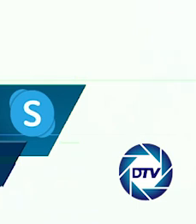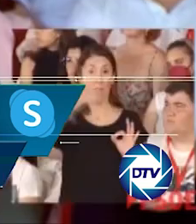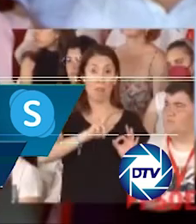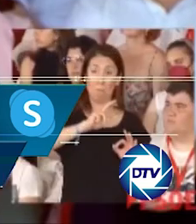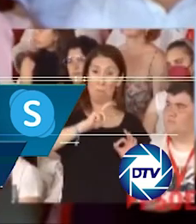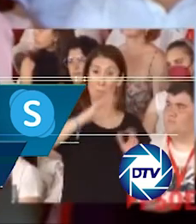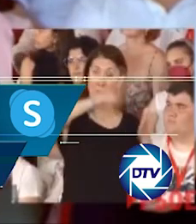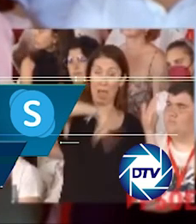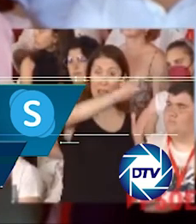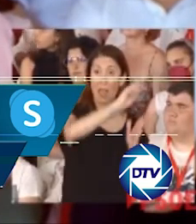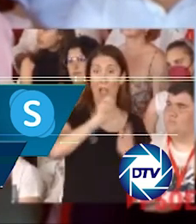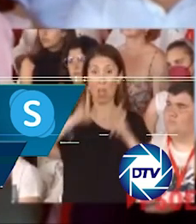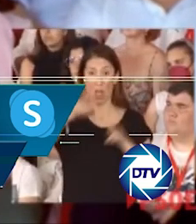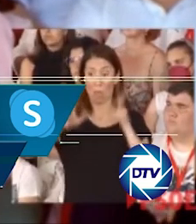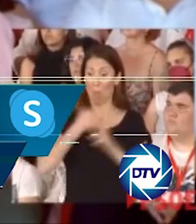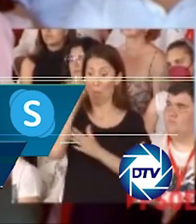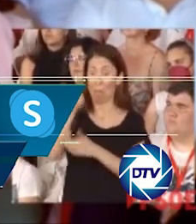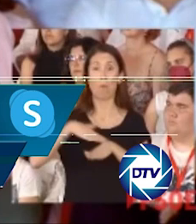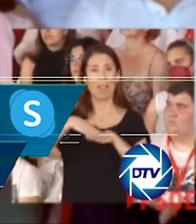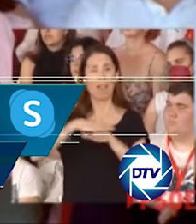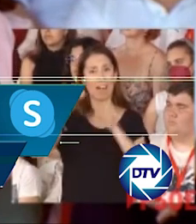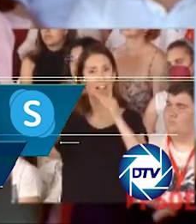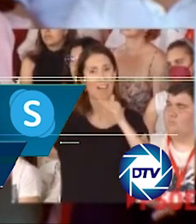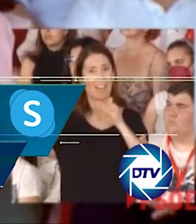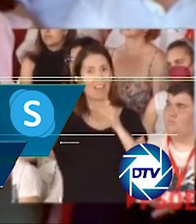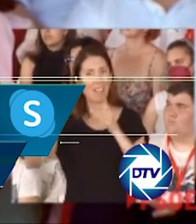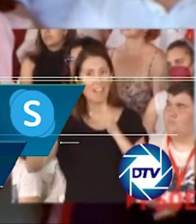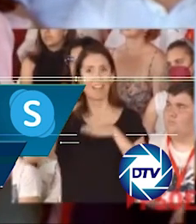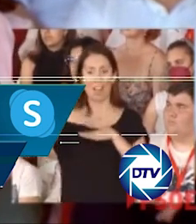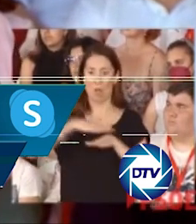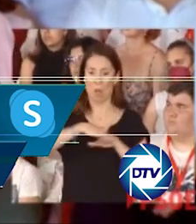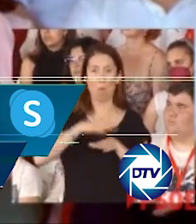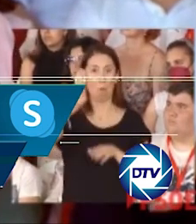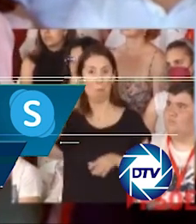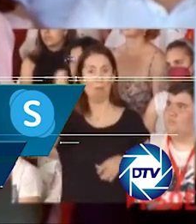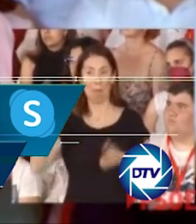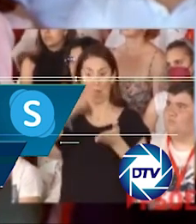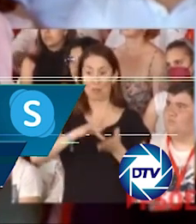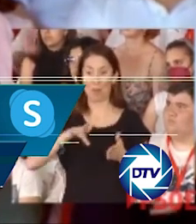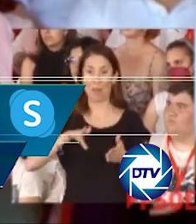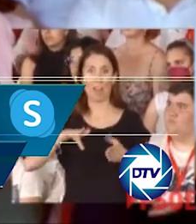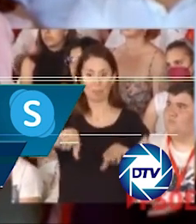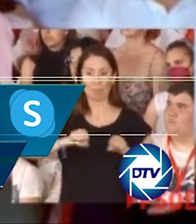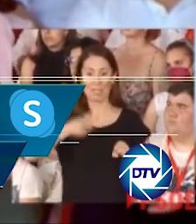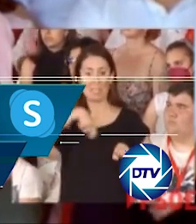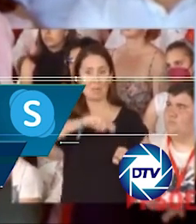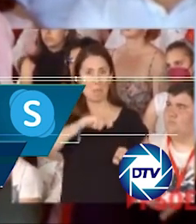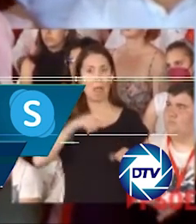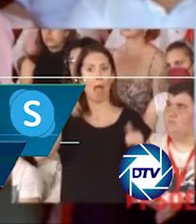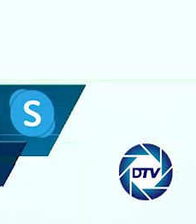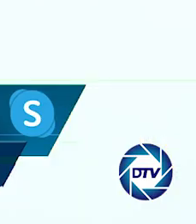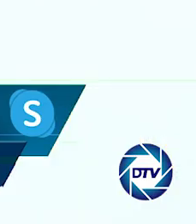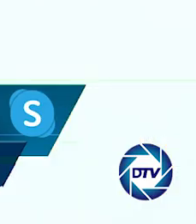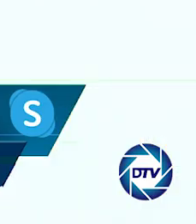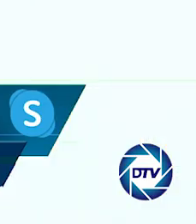esa gente espontánea que empiece a aplaudirle, más bien no. Ocurre siempre todo lo contrario y eso, pues hombre, al final lo